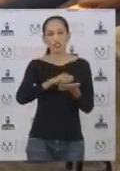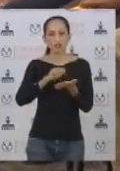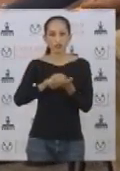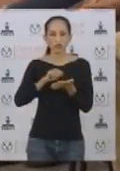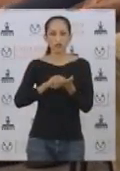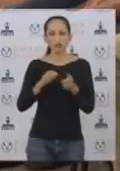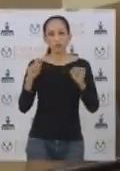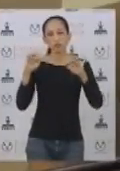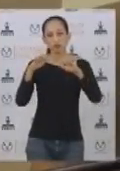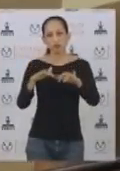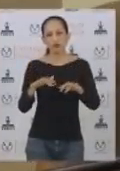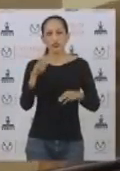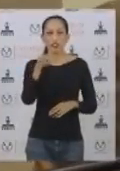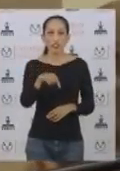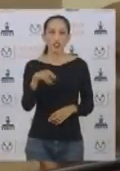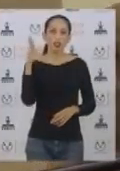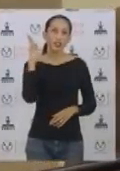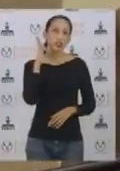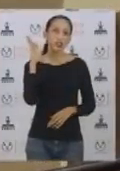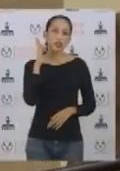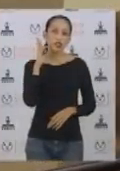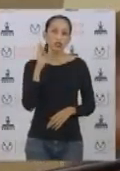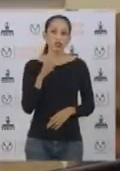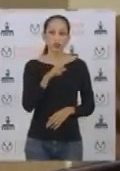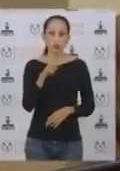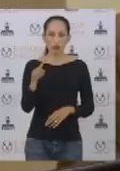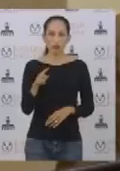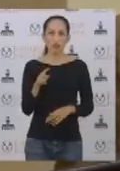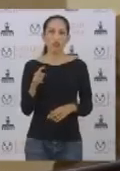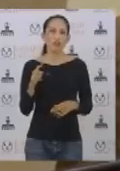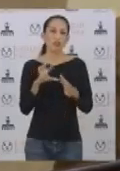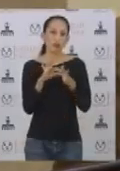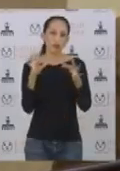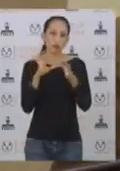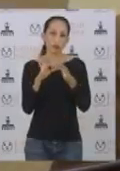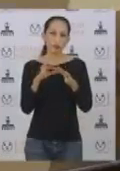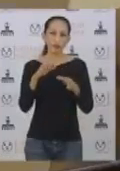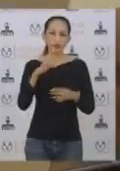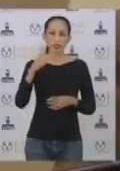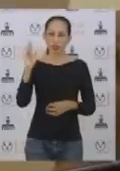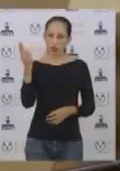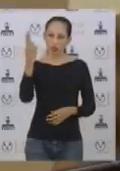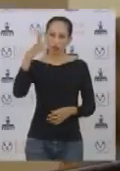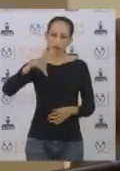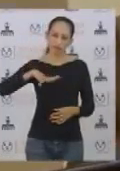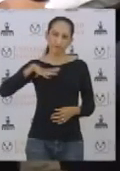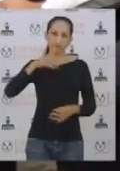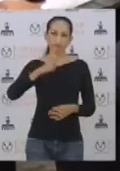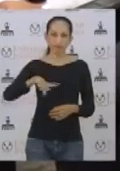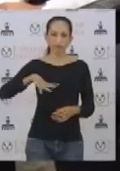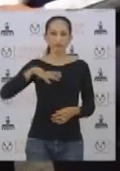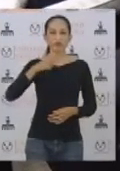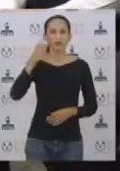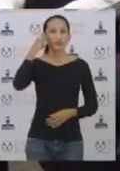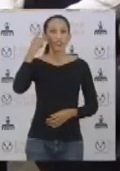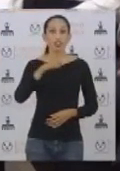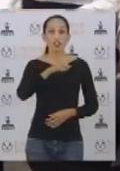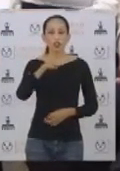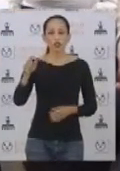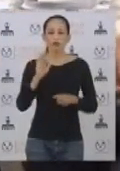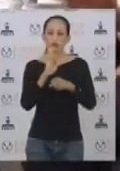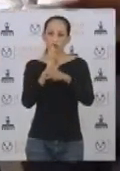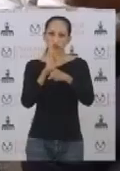se realizó el evento. El rector Etienne Pérez del Río destacó los esfuerzos que está haciendo la universidad para ofrecer